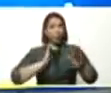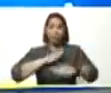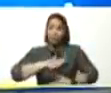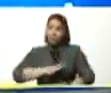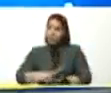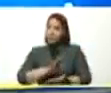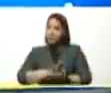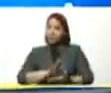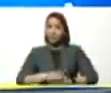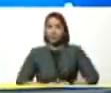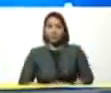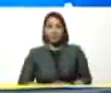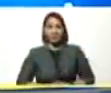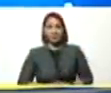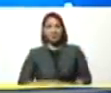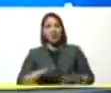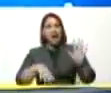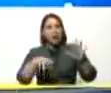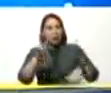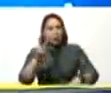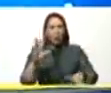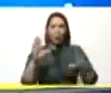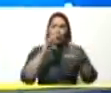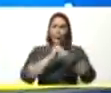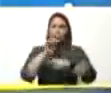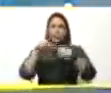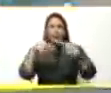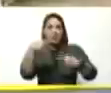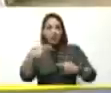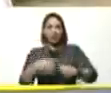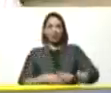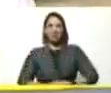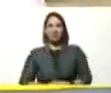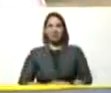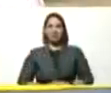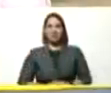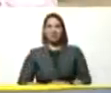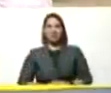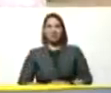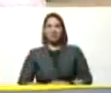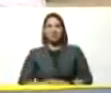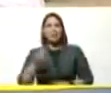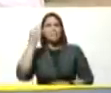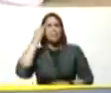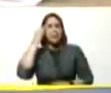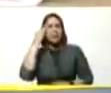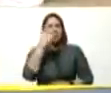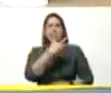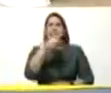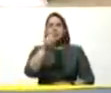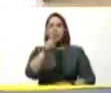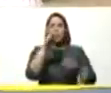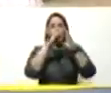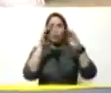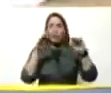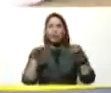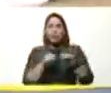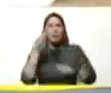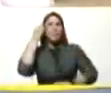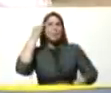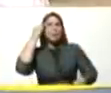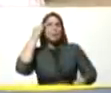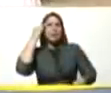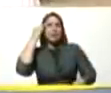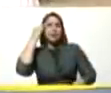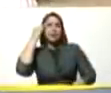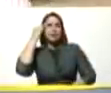Y llegar a las 12 de la noche mañana. Y la mente, el 31 de diciembre, la mente